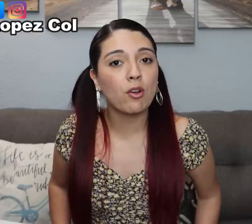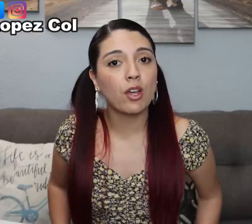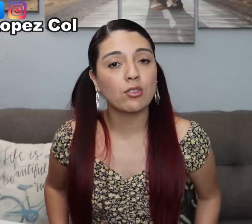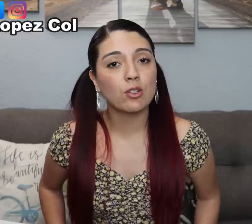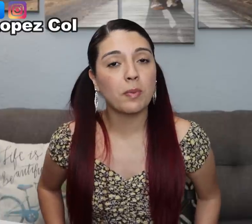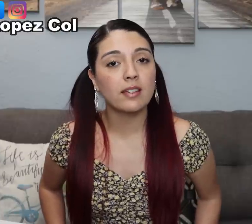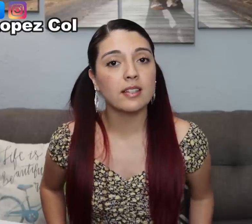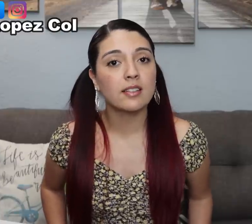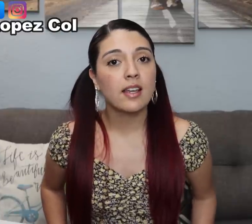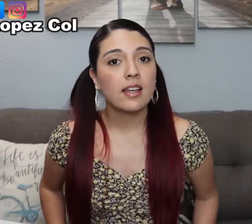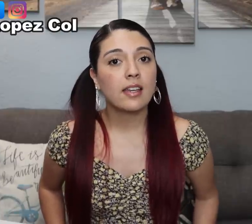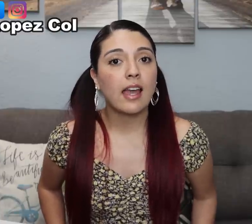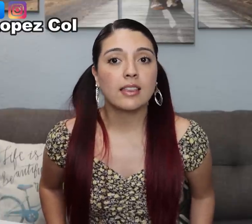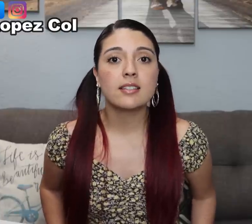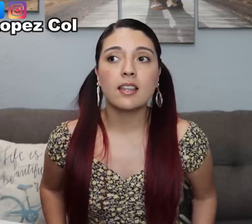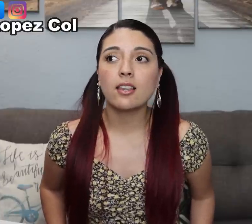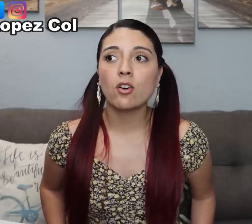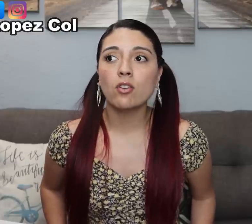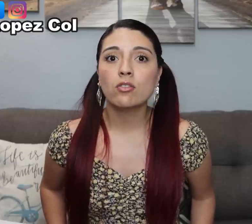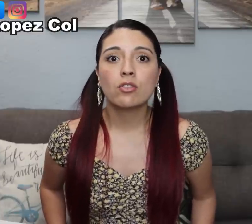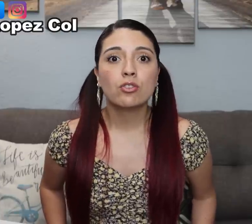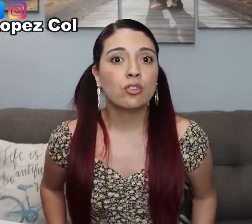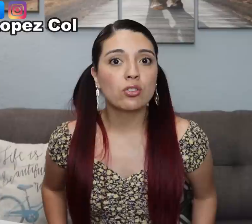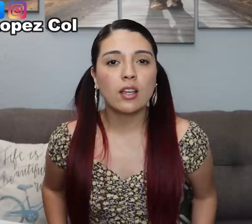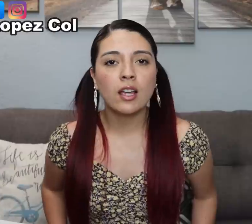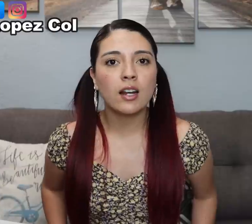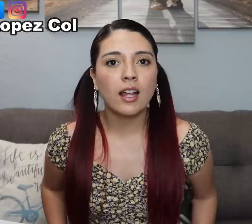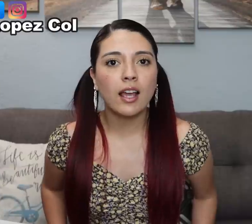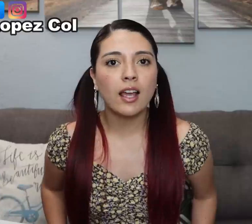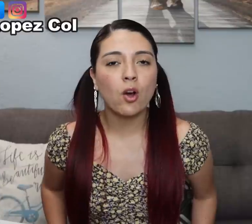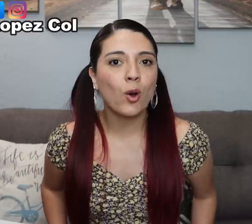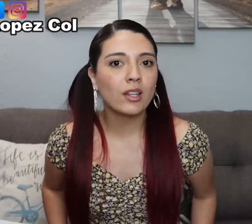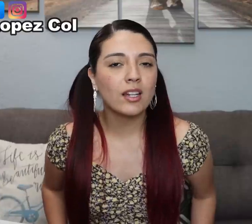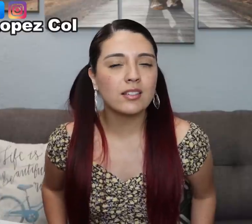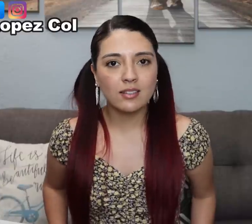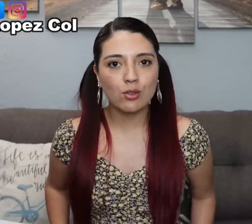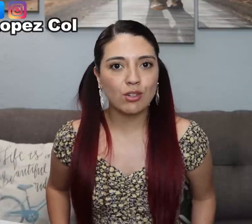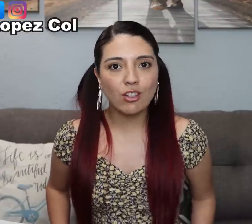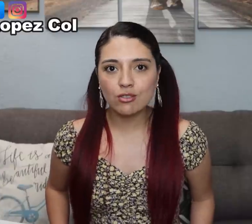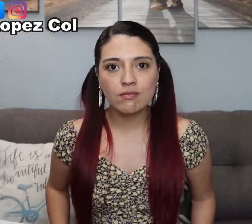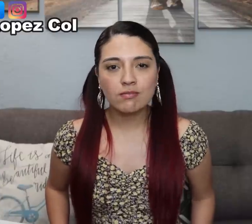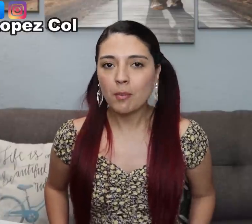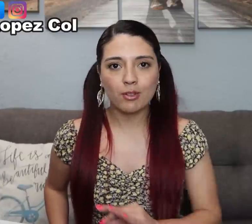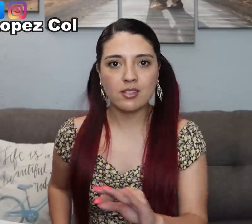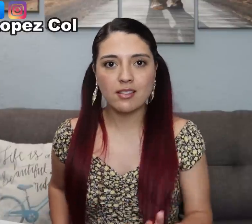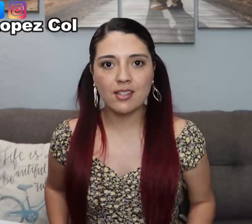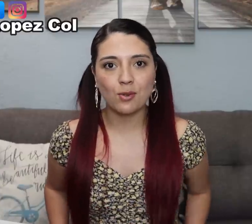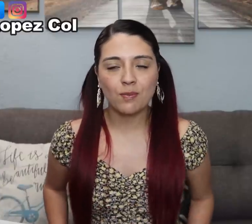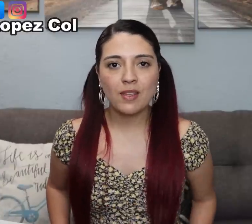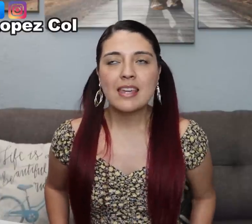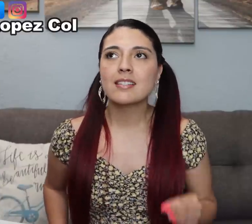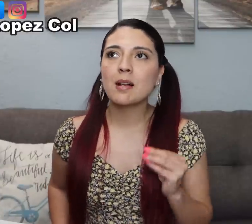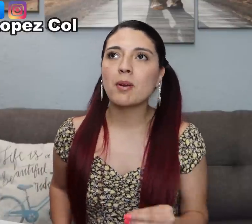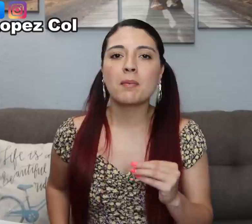medio de los bloqueos de los países que han decidido no seguirle órdenes a Estados Unidos, porque es que es